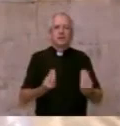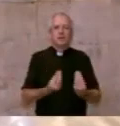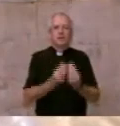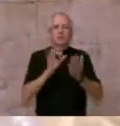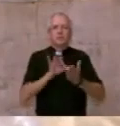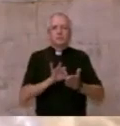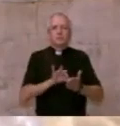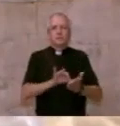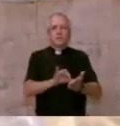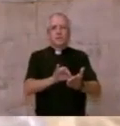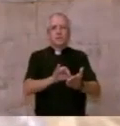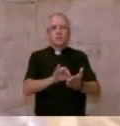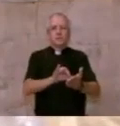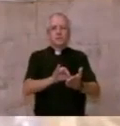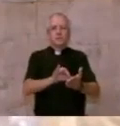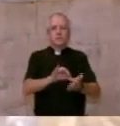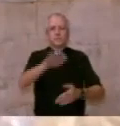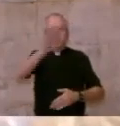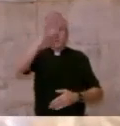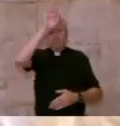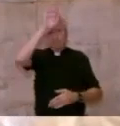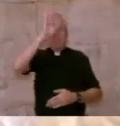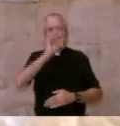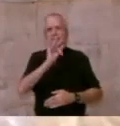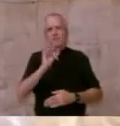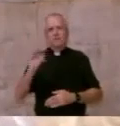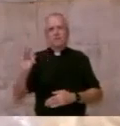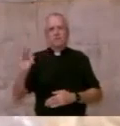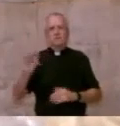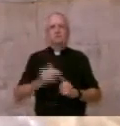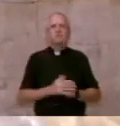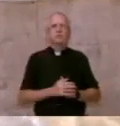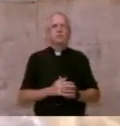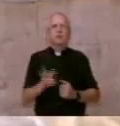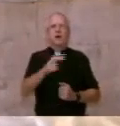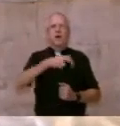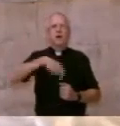tierra, a tu servidor, el Papa Francisco,